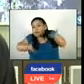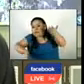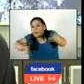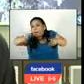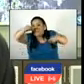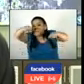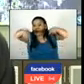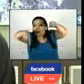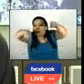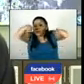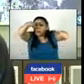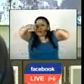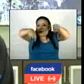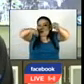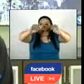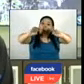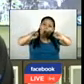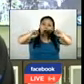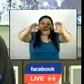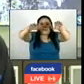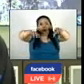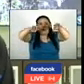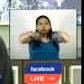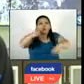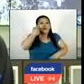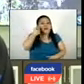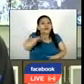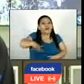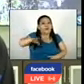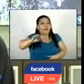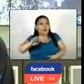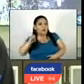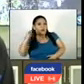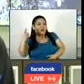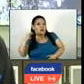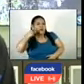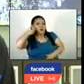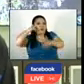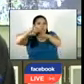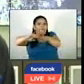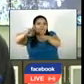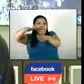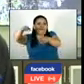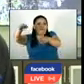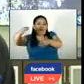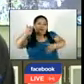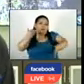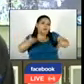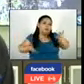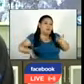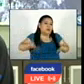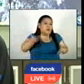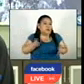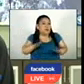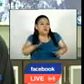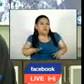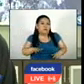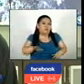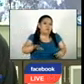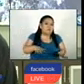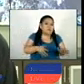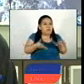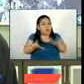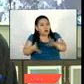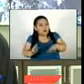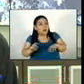algunas lluvias débiles o chubascos moderados en la zona oriental, sobre todo en zonas altas. Las probabilidades de estas son entre medias y